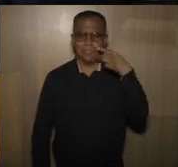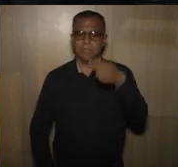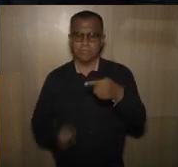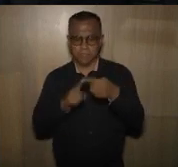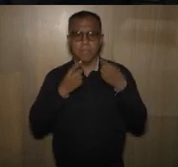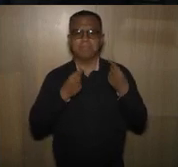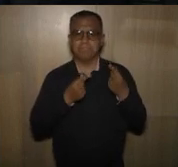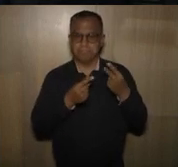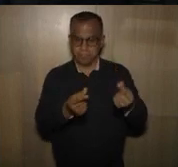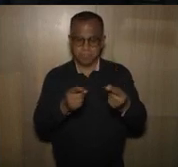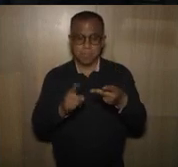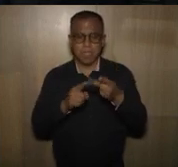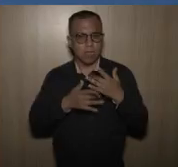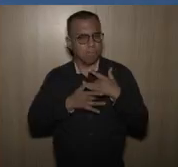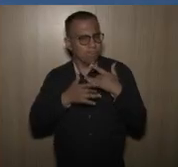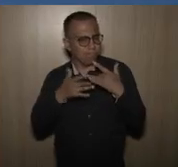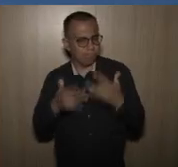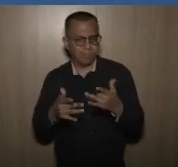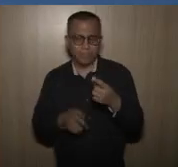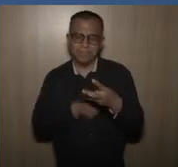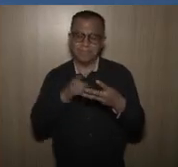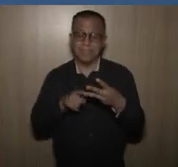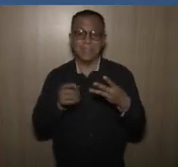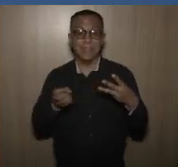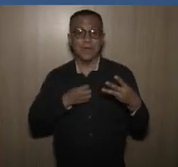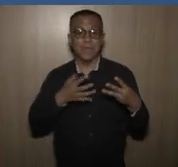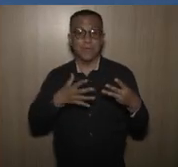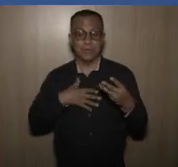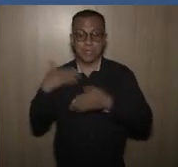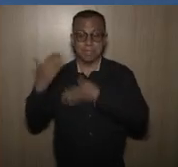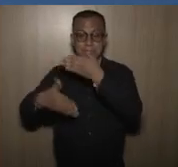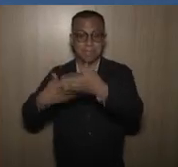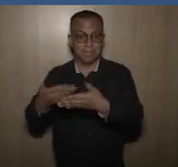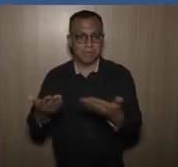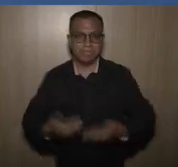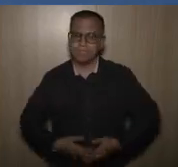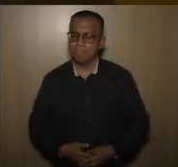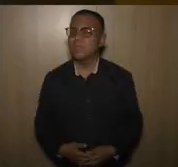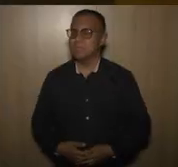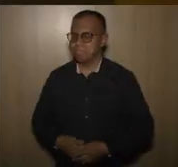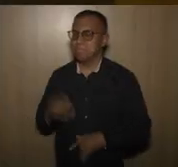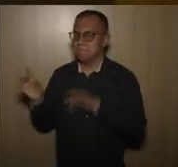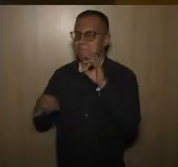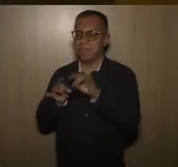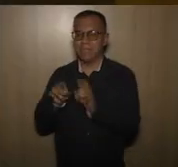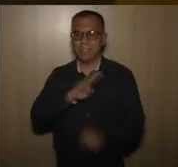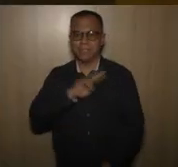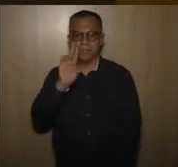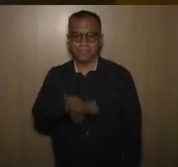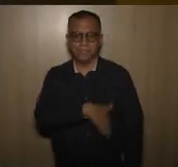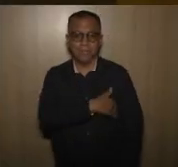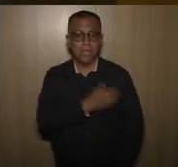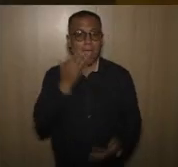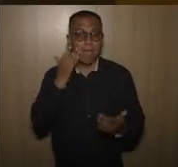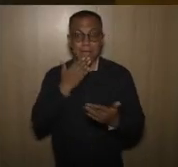Agilidad, disponibilidad y oportunidad en los trámites. Perfecto, señor viceministro. Muchas gracias. Doctora